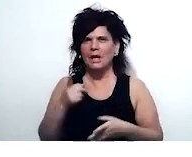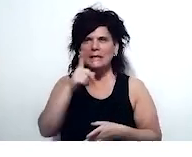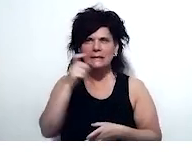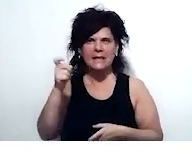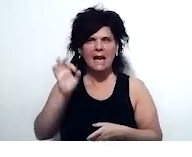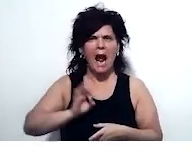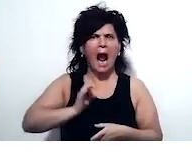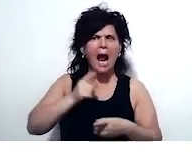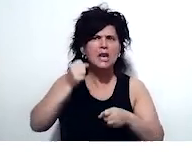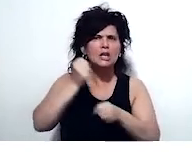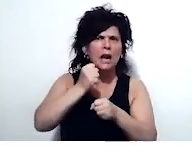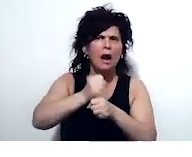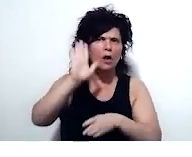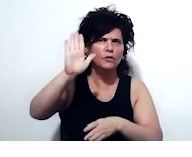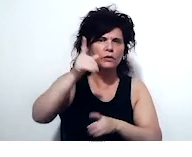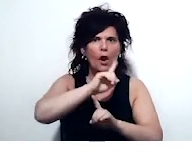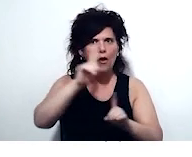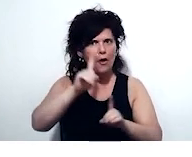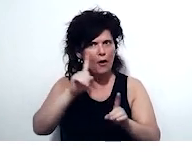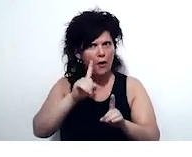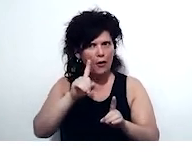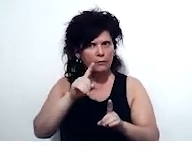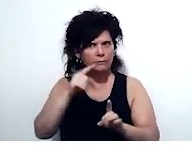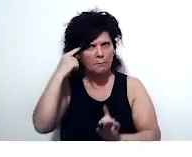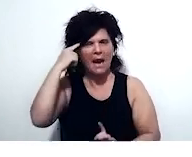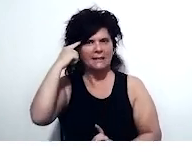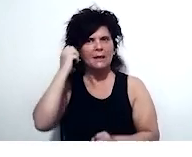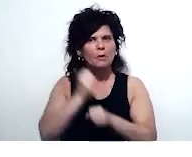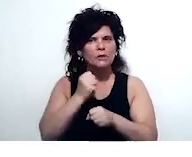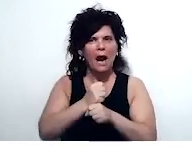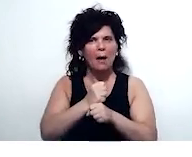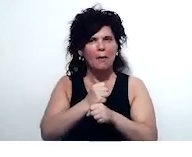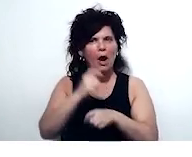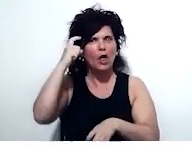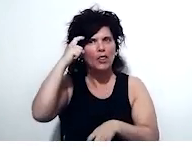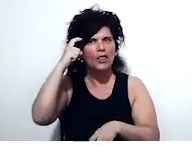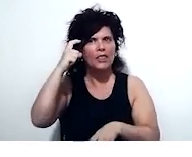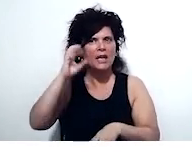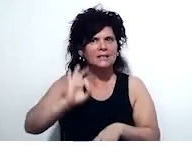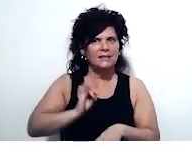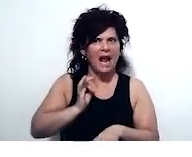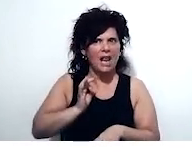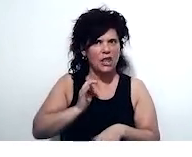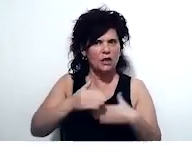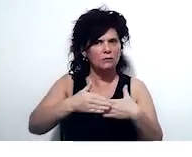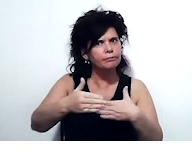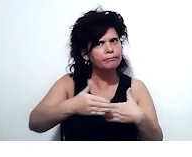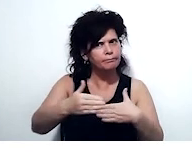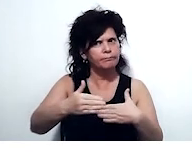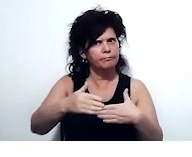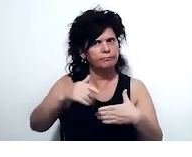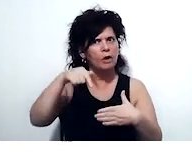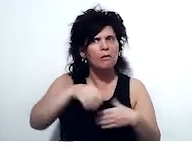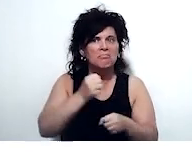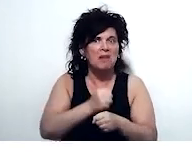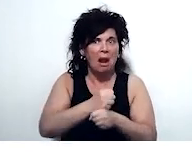años. No sabemos qué trabajos va a haber demandados de acá a 10 o 15 años o menos. Va a haber trabajos que hoy